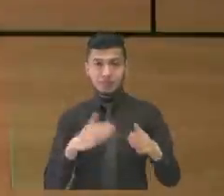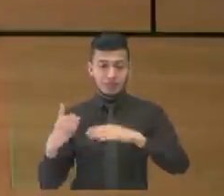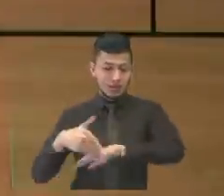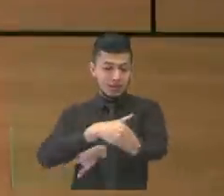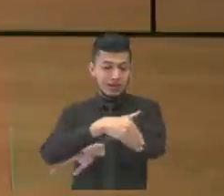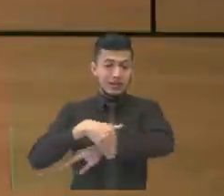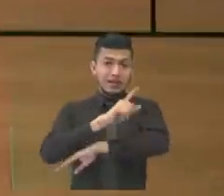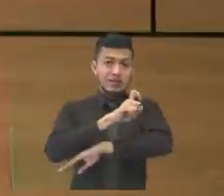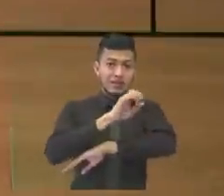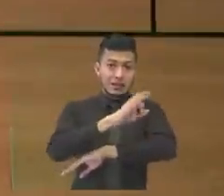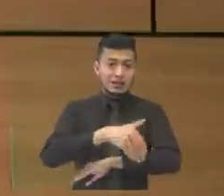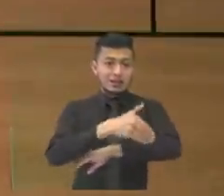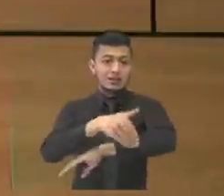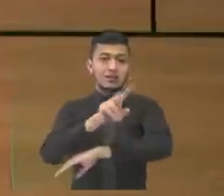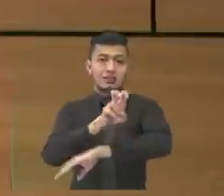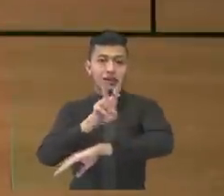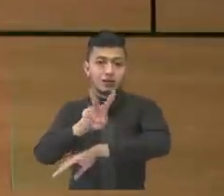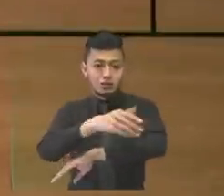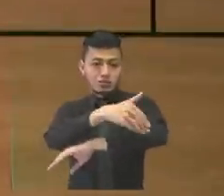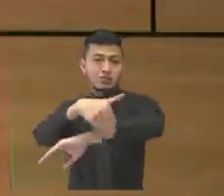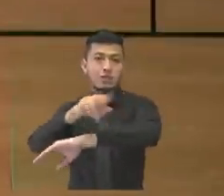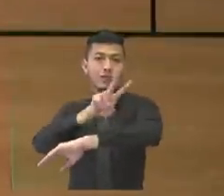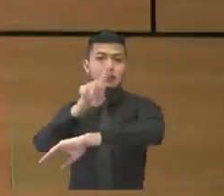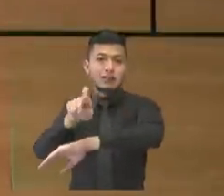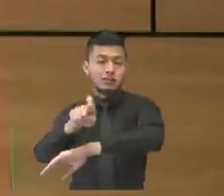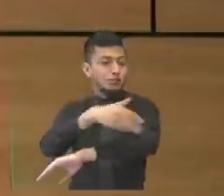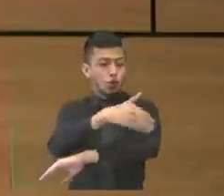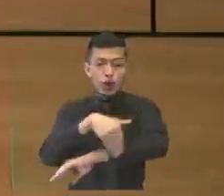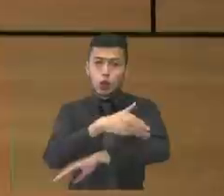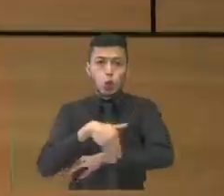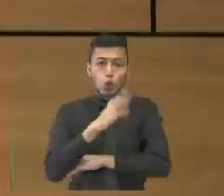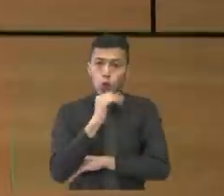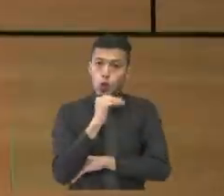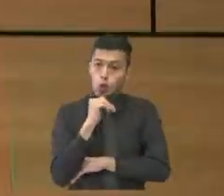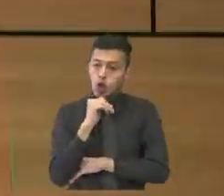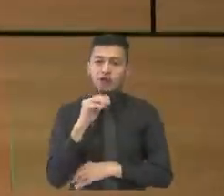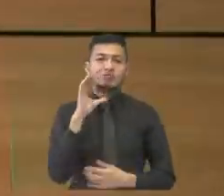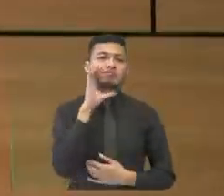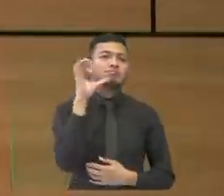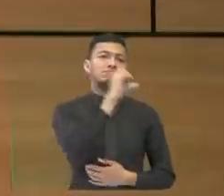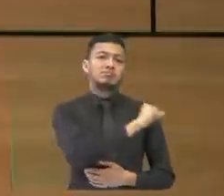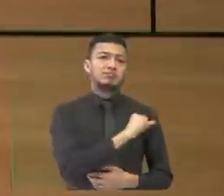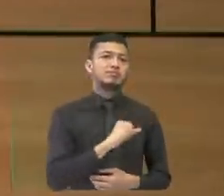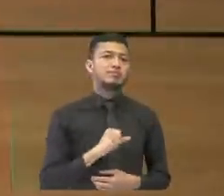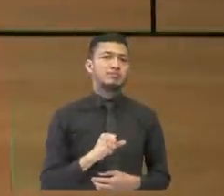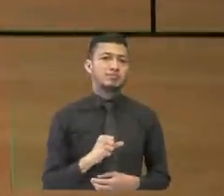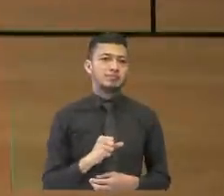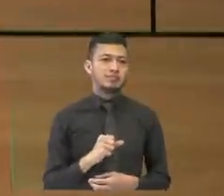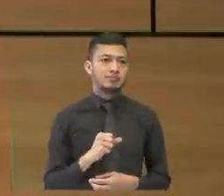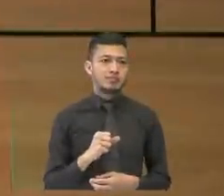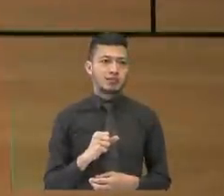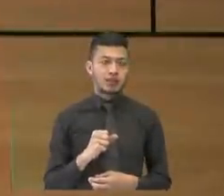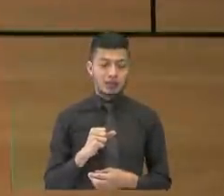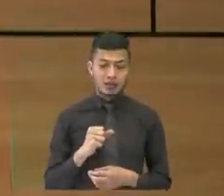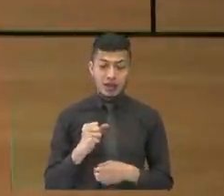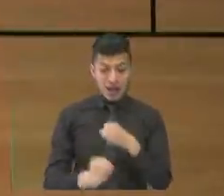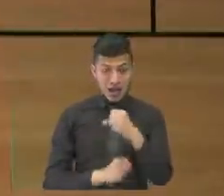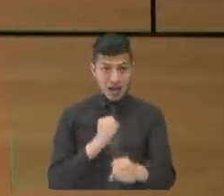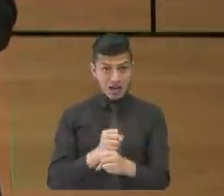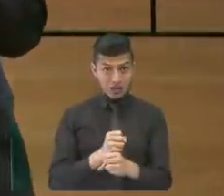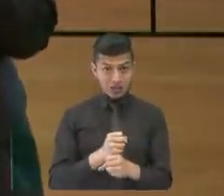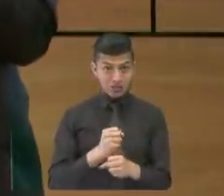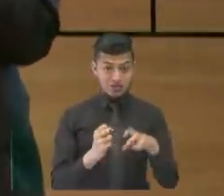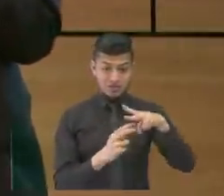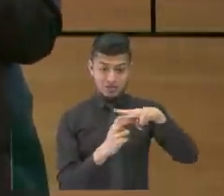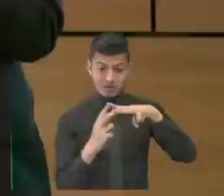la 45, ni sobre la 26. Entonces, la probabilidad de que muchos días en el año un tranvía